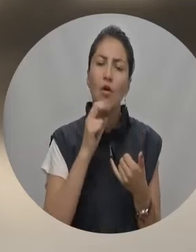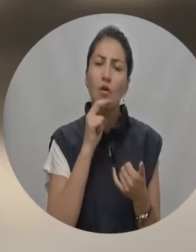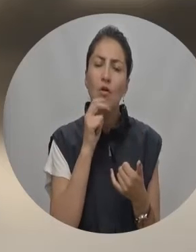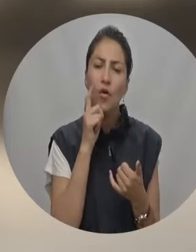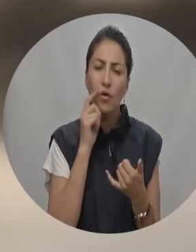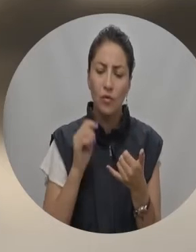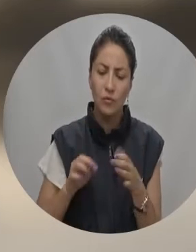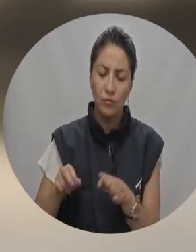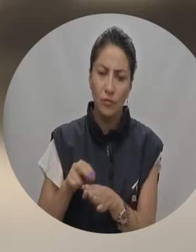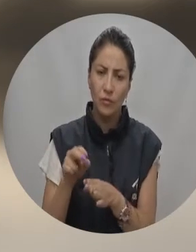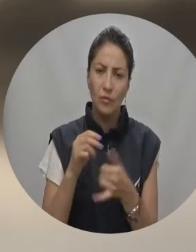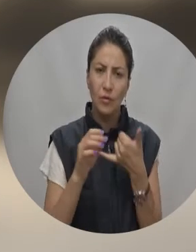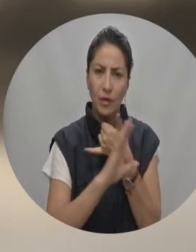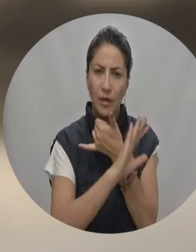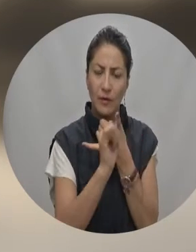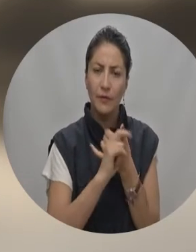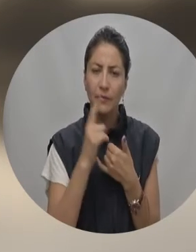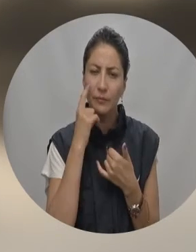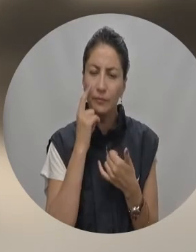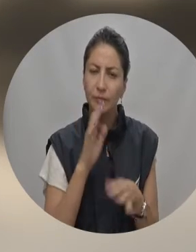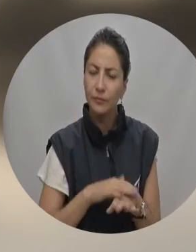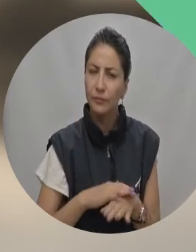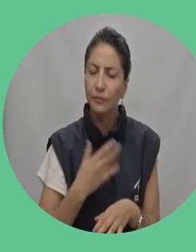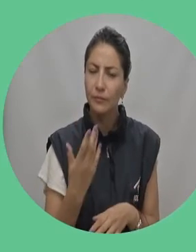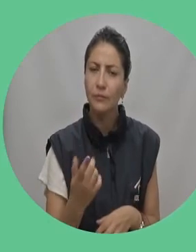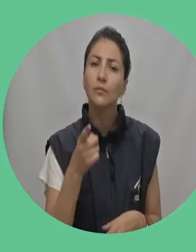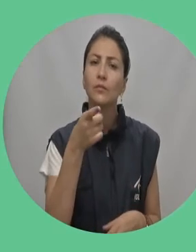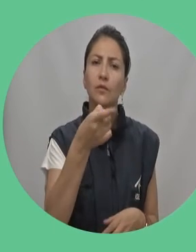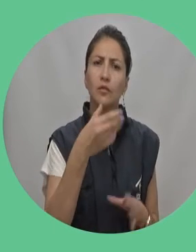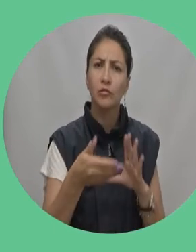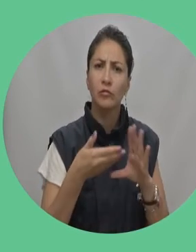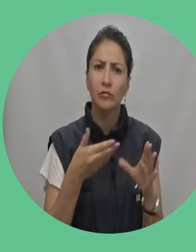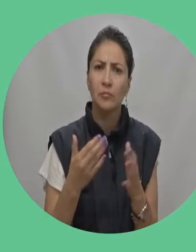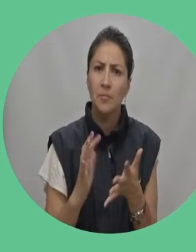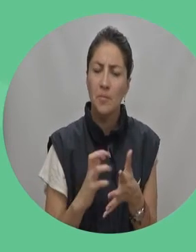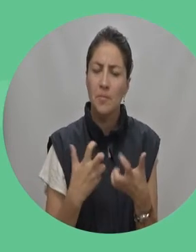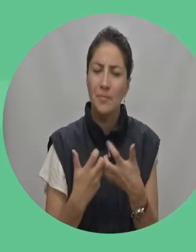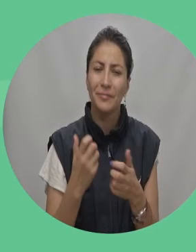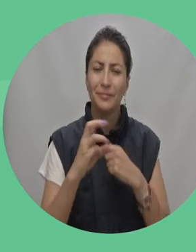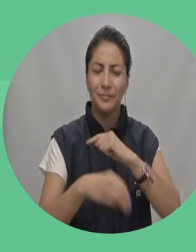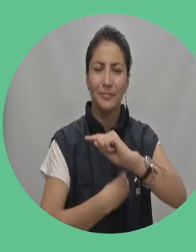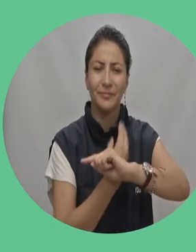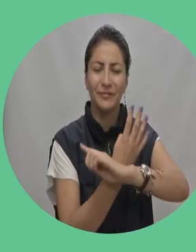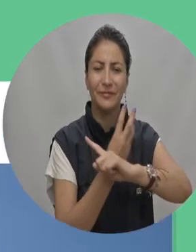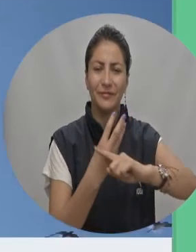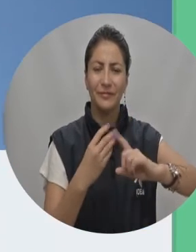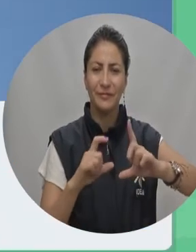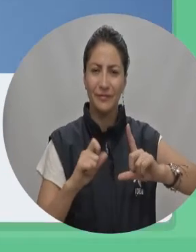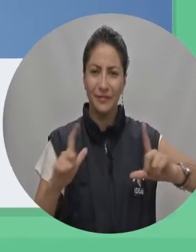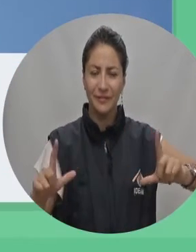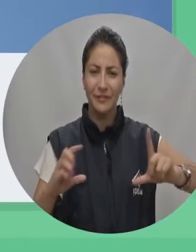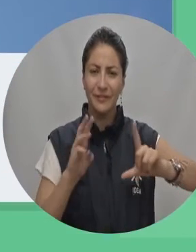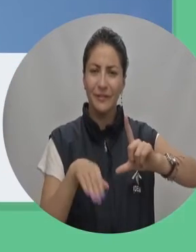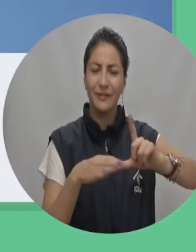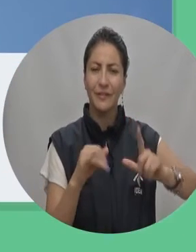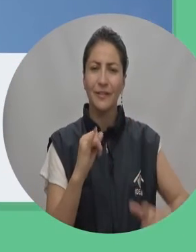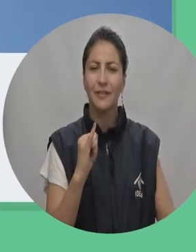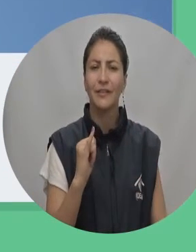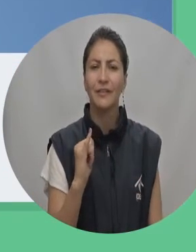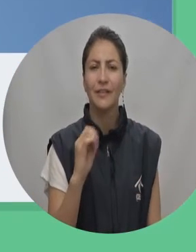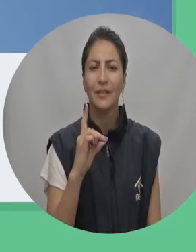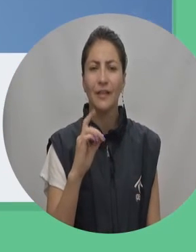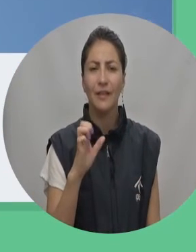Orinoquía. Alerta roja por oleaje y viento en el Mar Caribe. Para mayor información sobre el pronóstico del tiempo, visítenos en